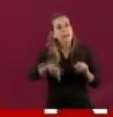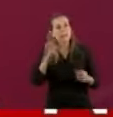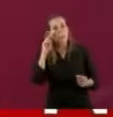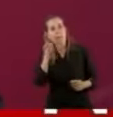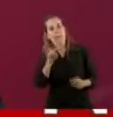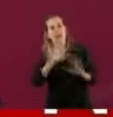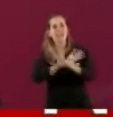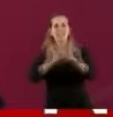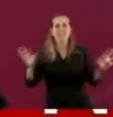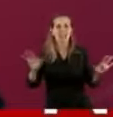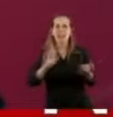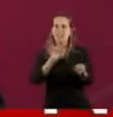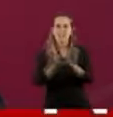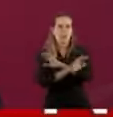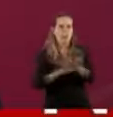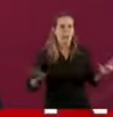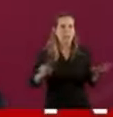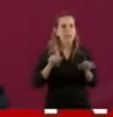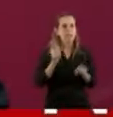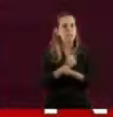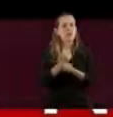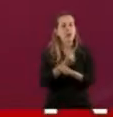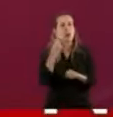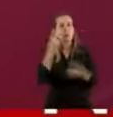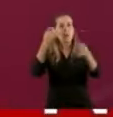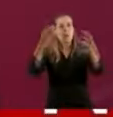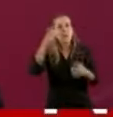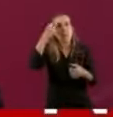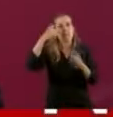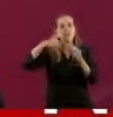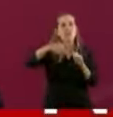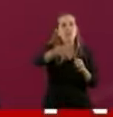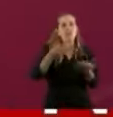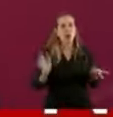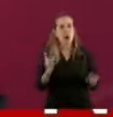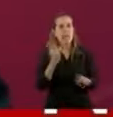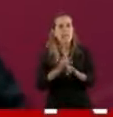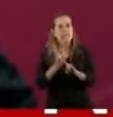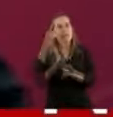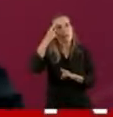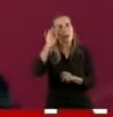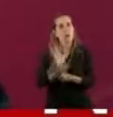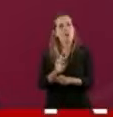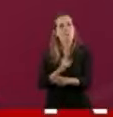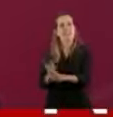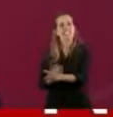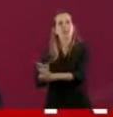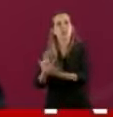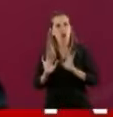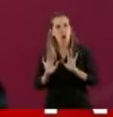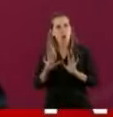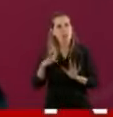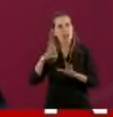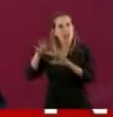es tan vetusta y tan vieja que no nos permite adelantarnos nunca, sino siempre correrlos de atrás, porque es no